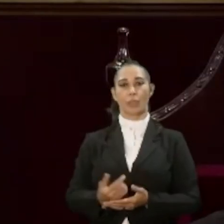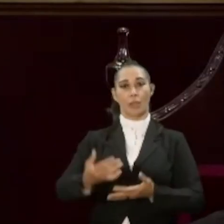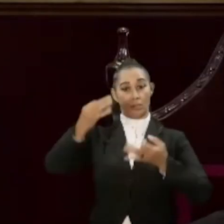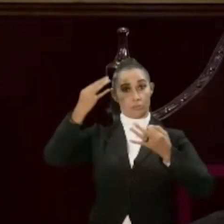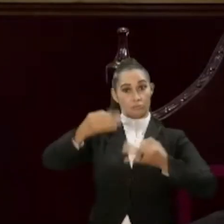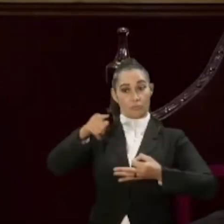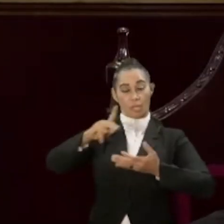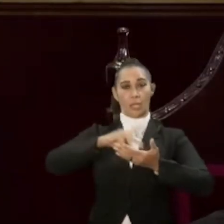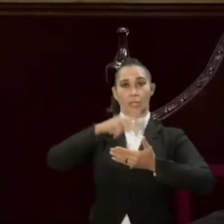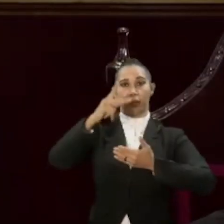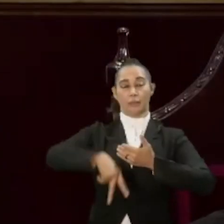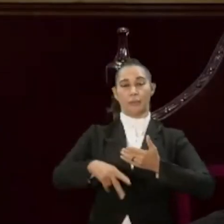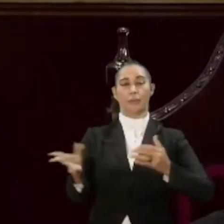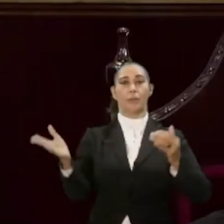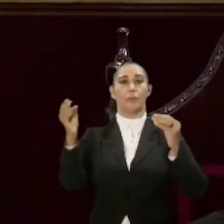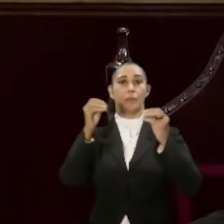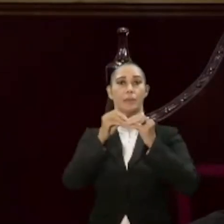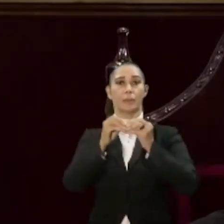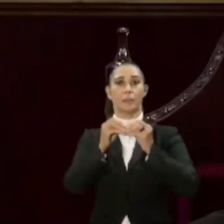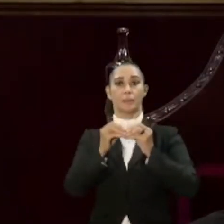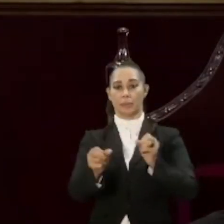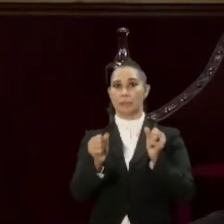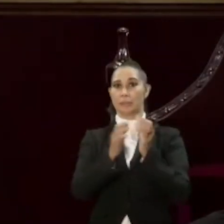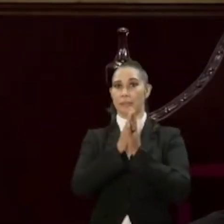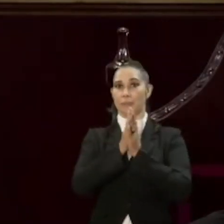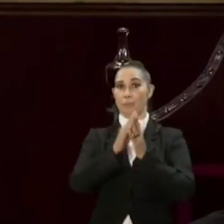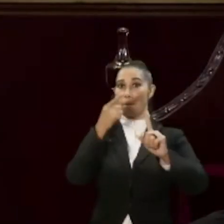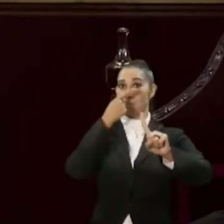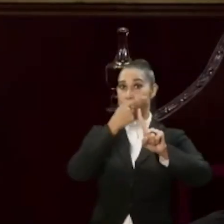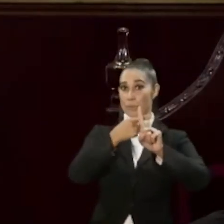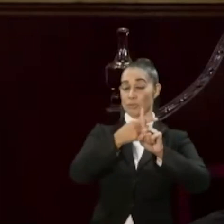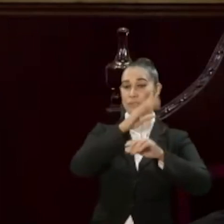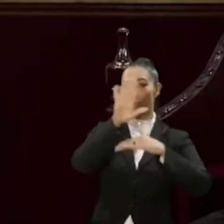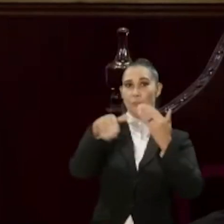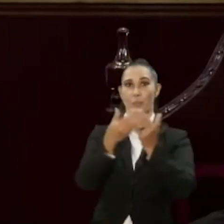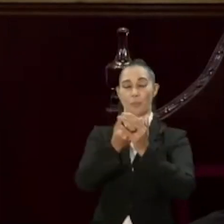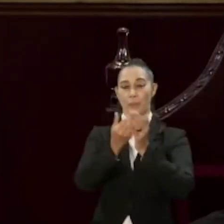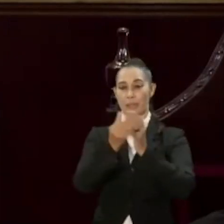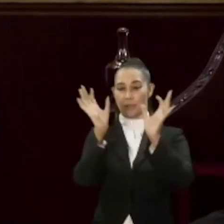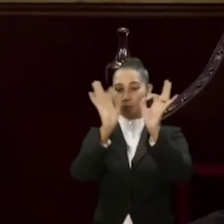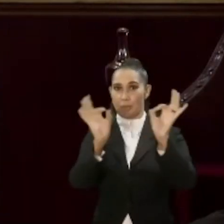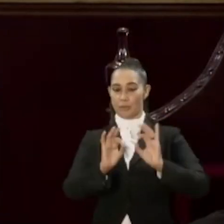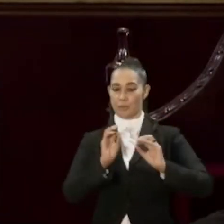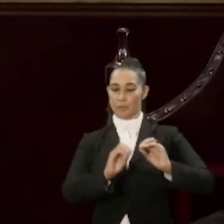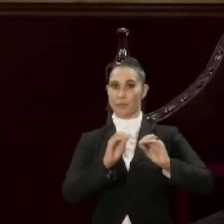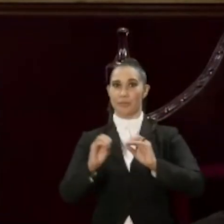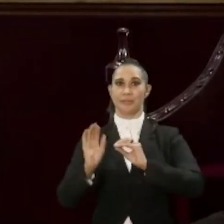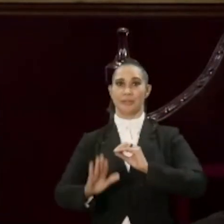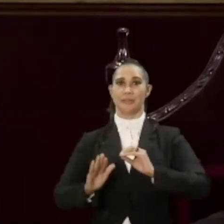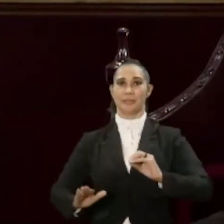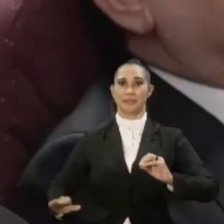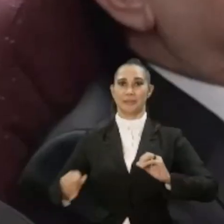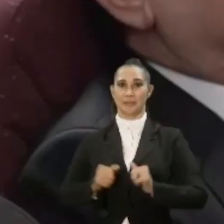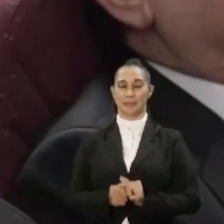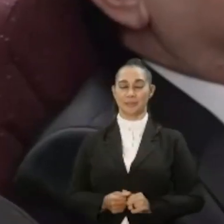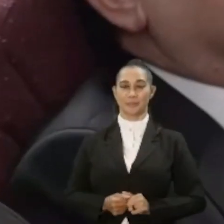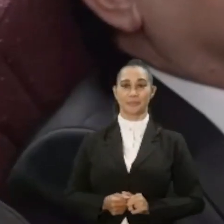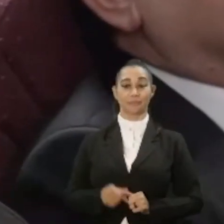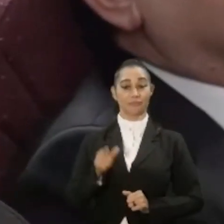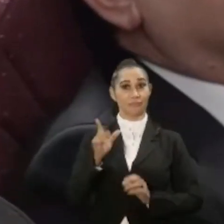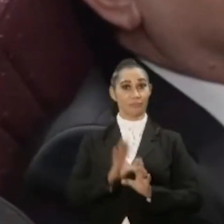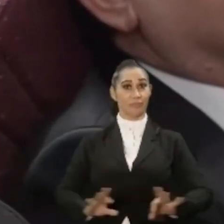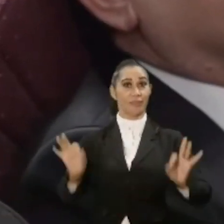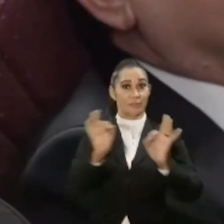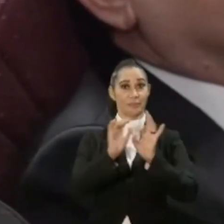este programa tendrá un impacto fundamental en la calidad de la formación de los niños. Es